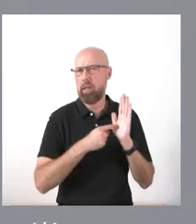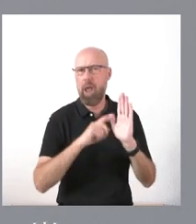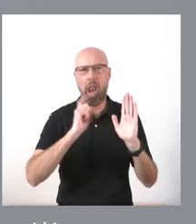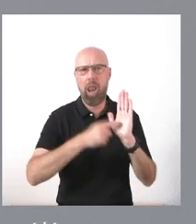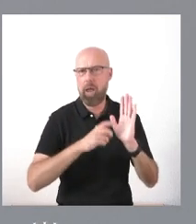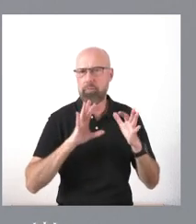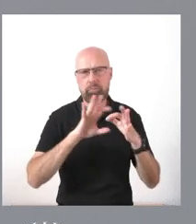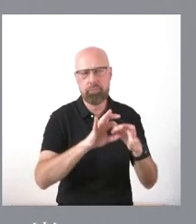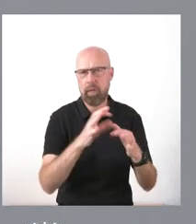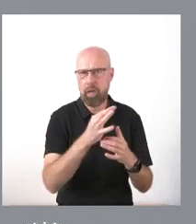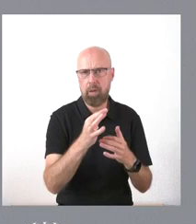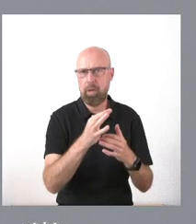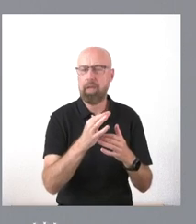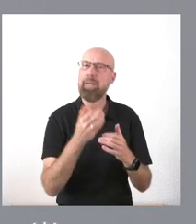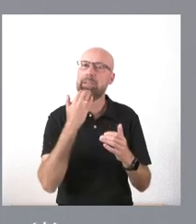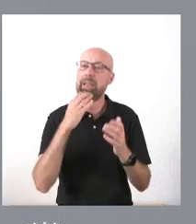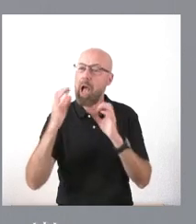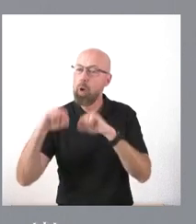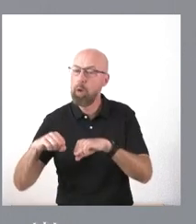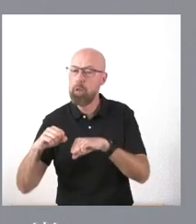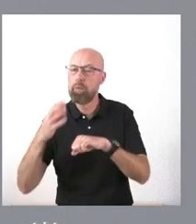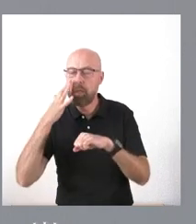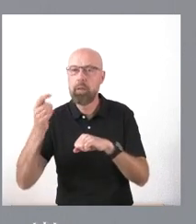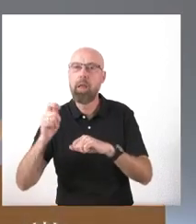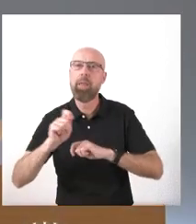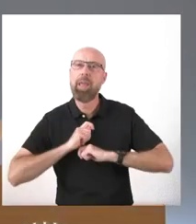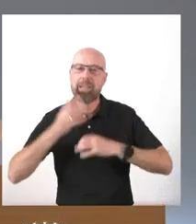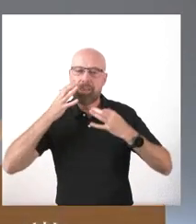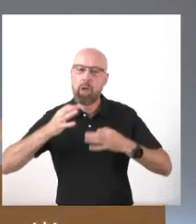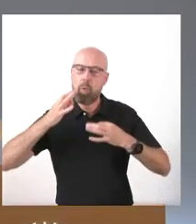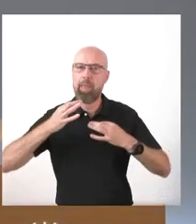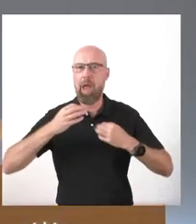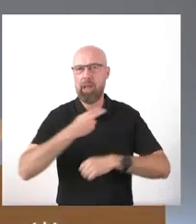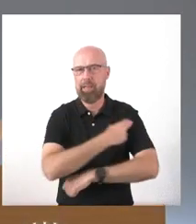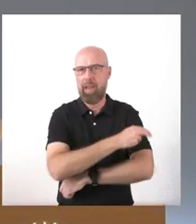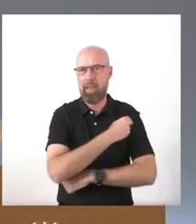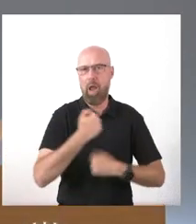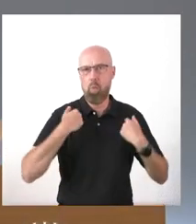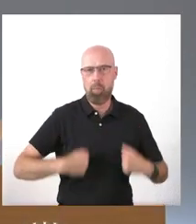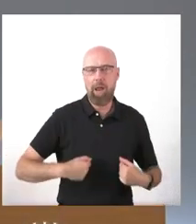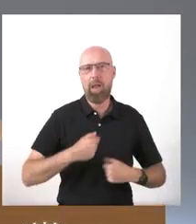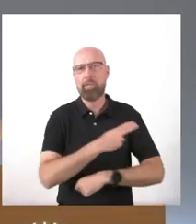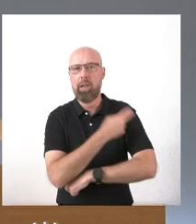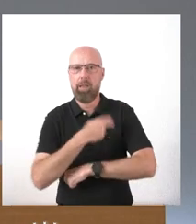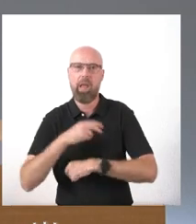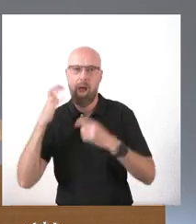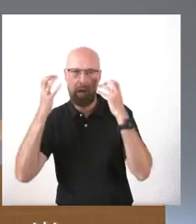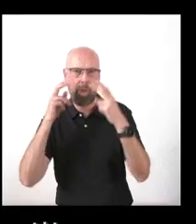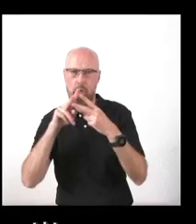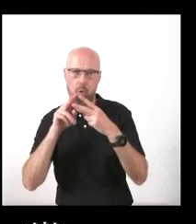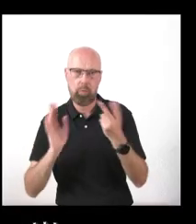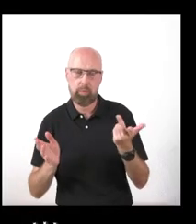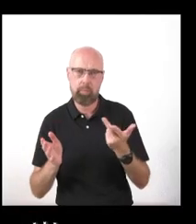garanticen completamente la sanidad humana y también la sanidad animal y en esa guía va a incluir medidas de